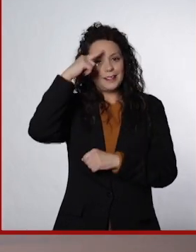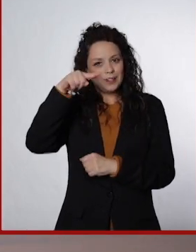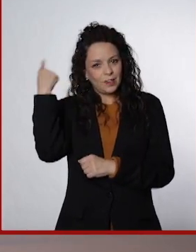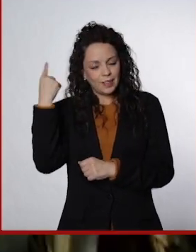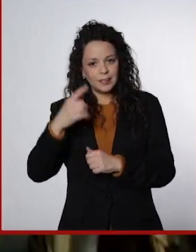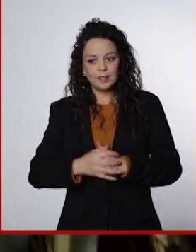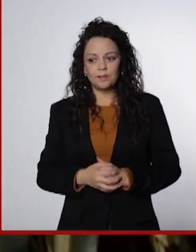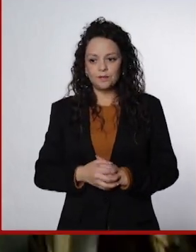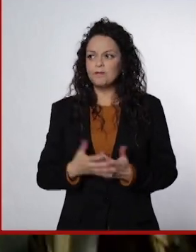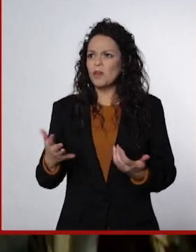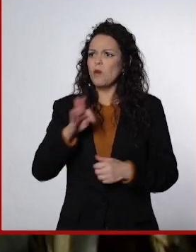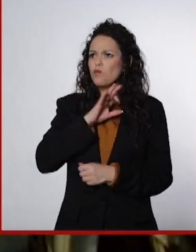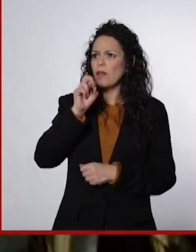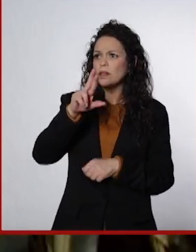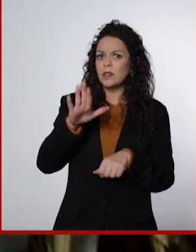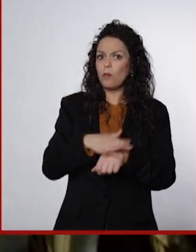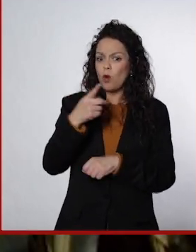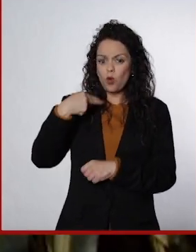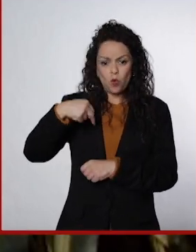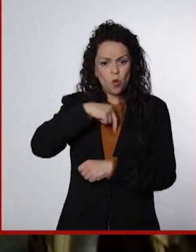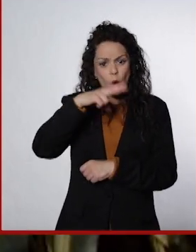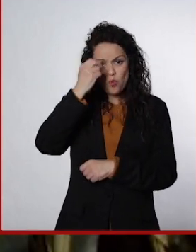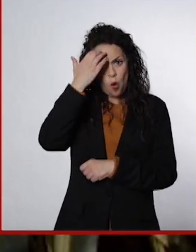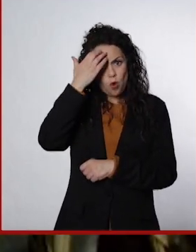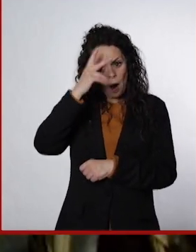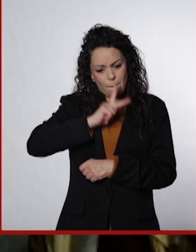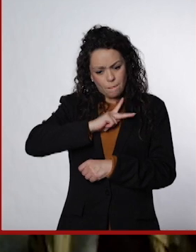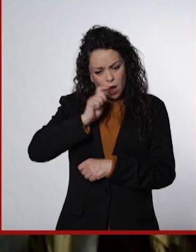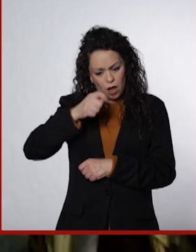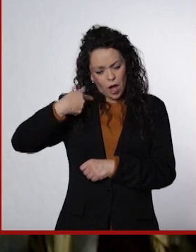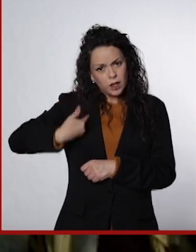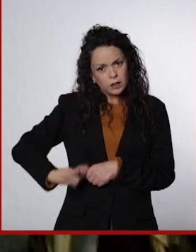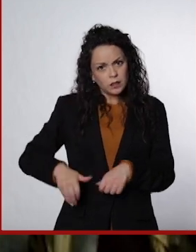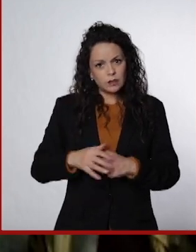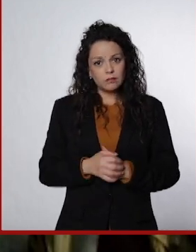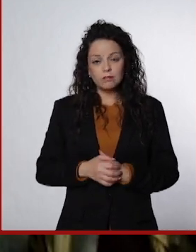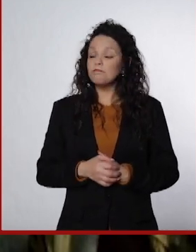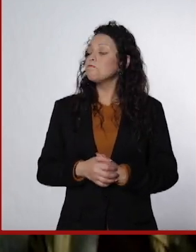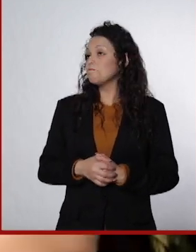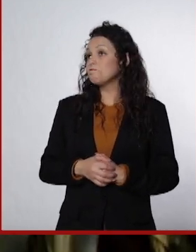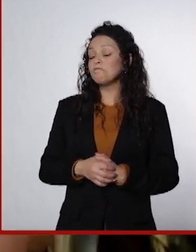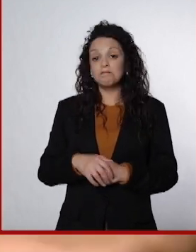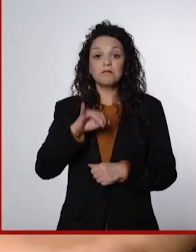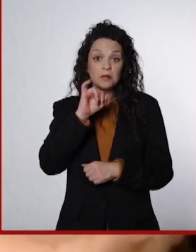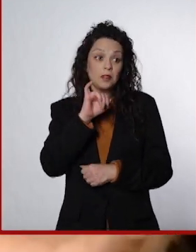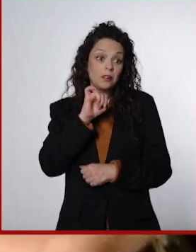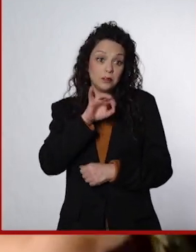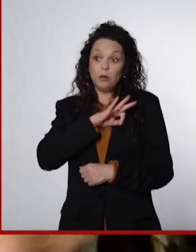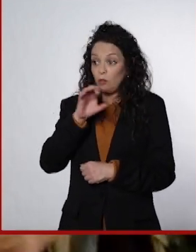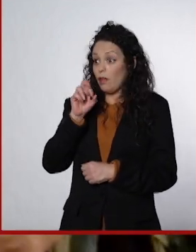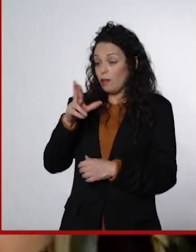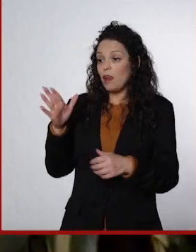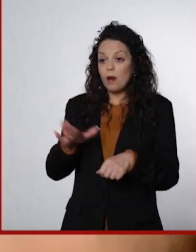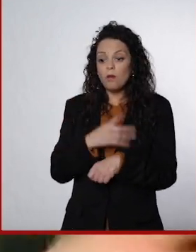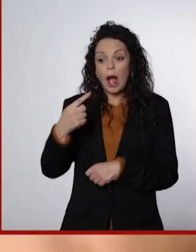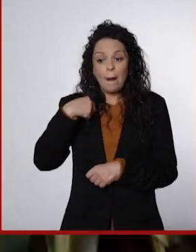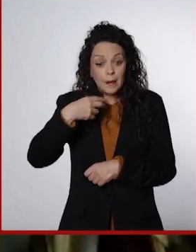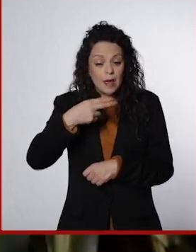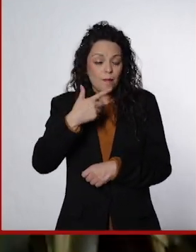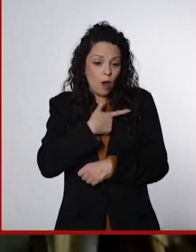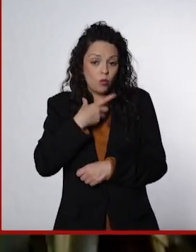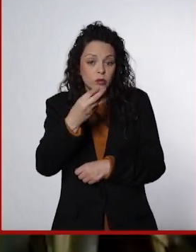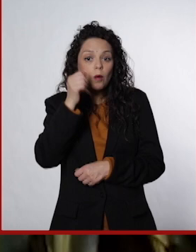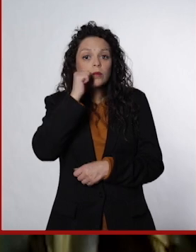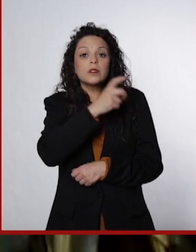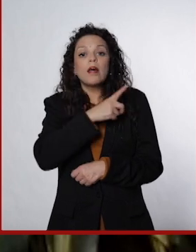nosotros mismos? Creo que sí, y justo eso, a mí me gusta mucho siempre externalizar los problemas,